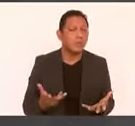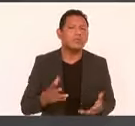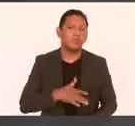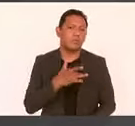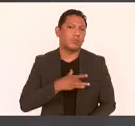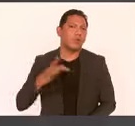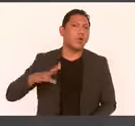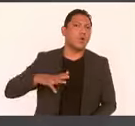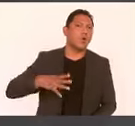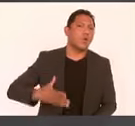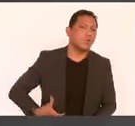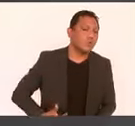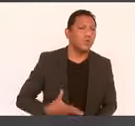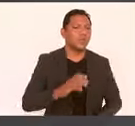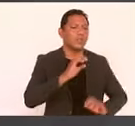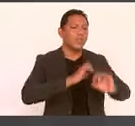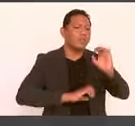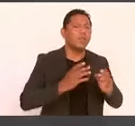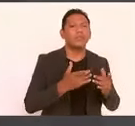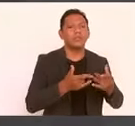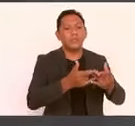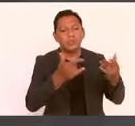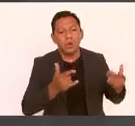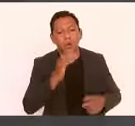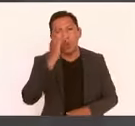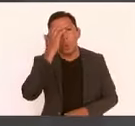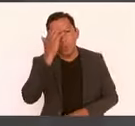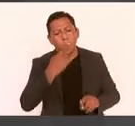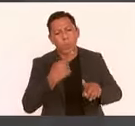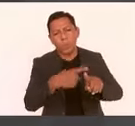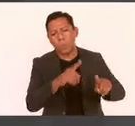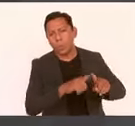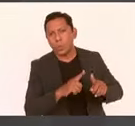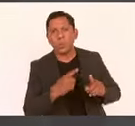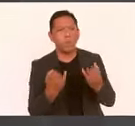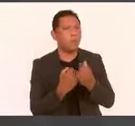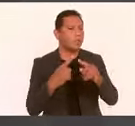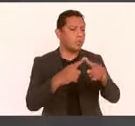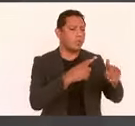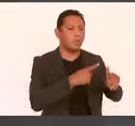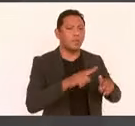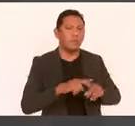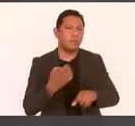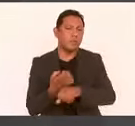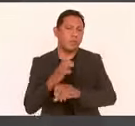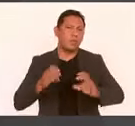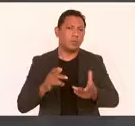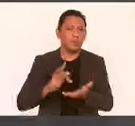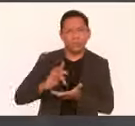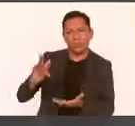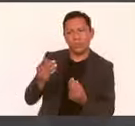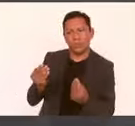de nuestros monumentos históricos y de los templos también de Chiapas. Muchísimas